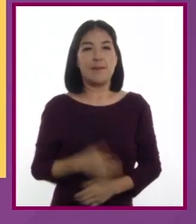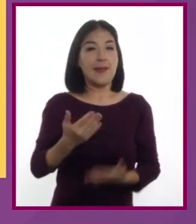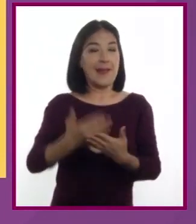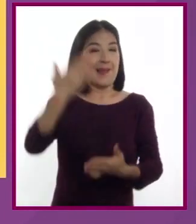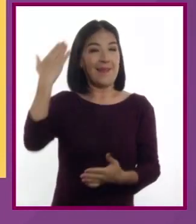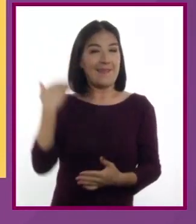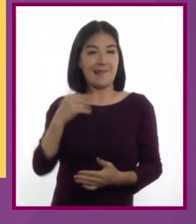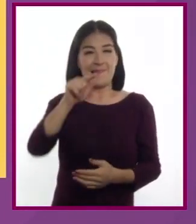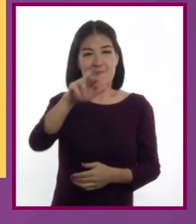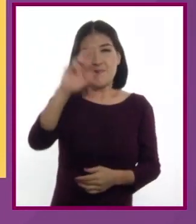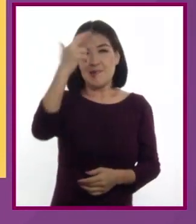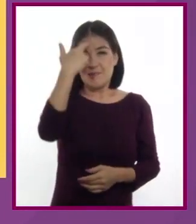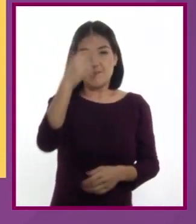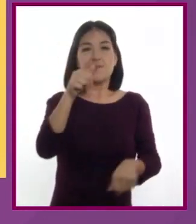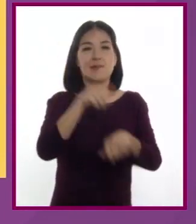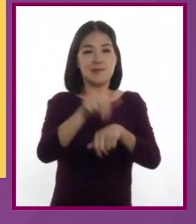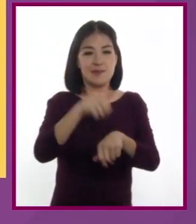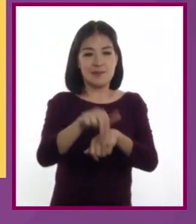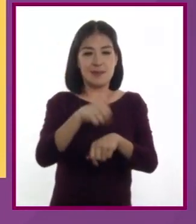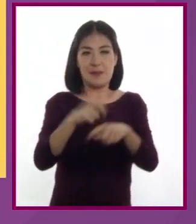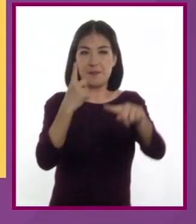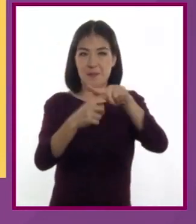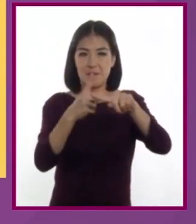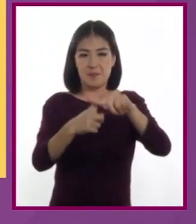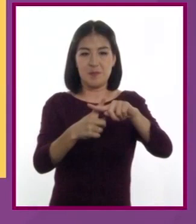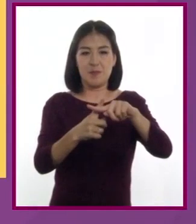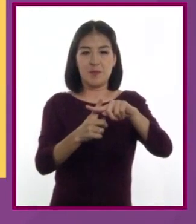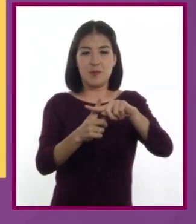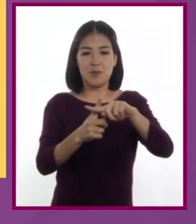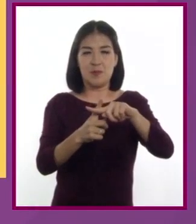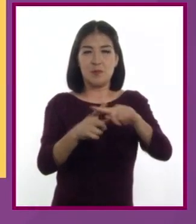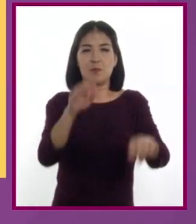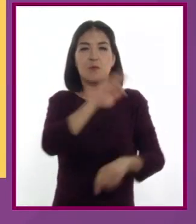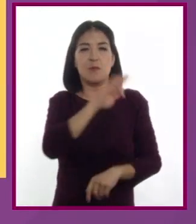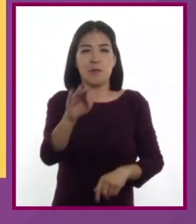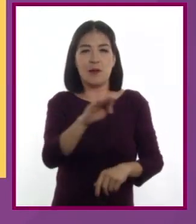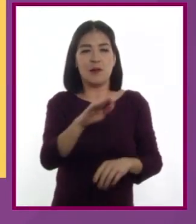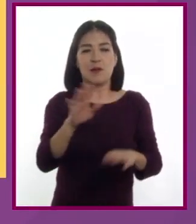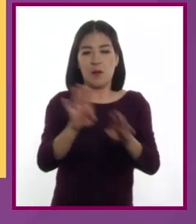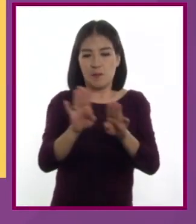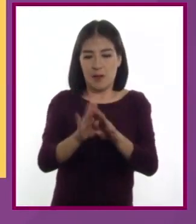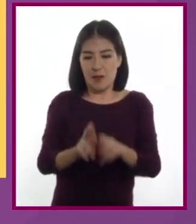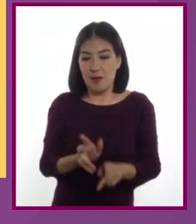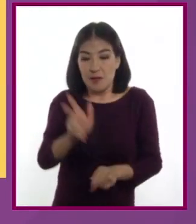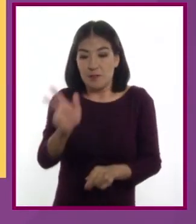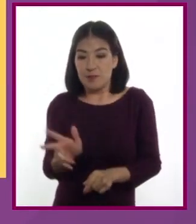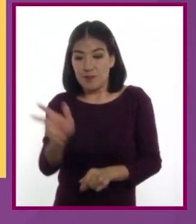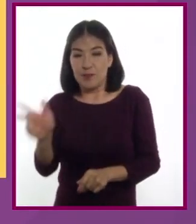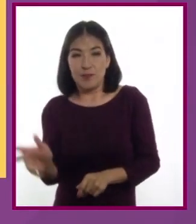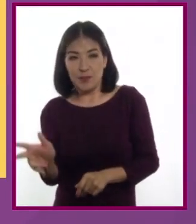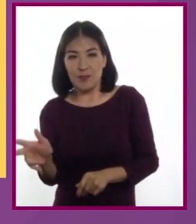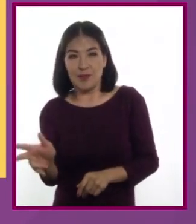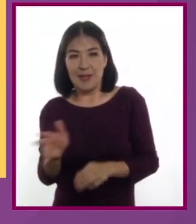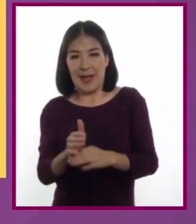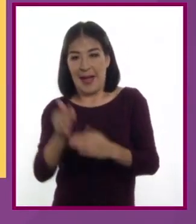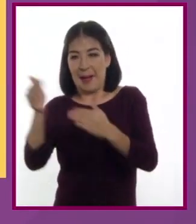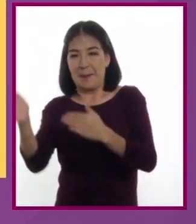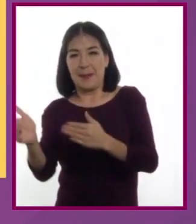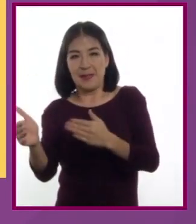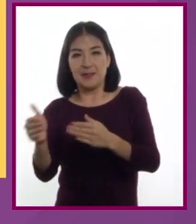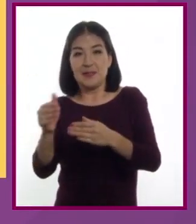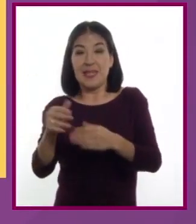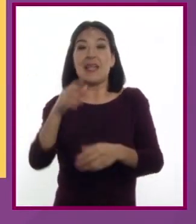Antes, recuerden que los números positivos pueden considerarse como avances y los números negativos